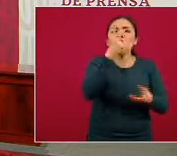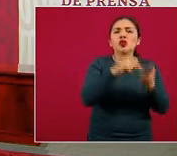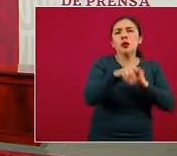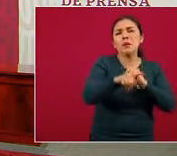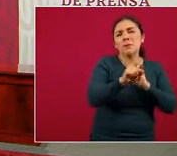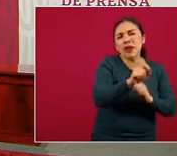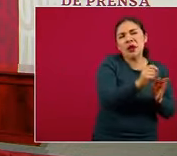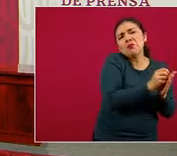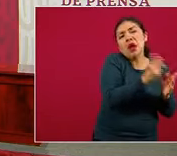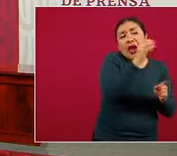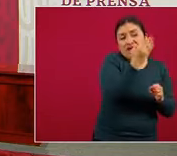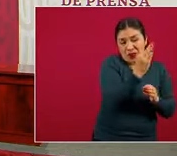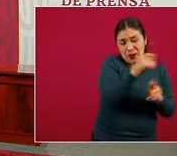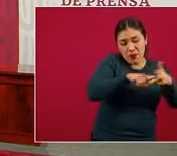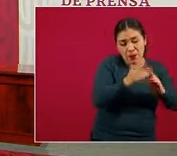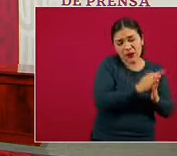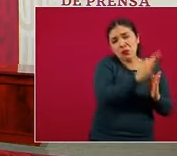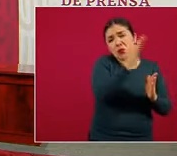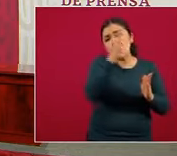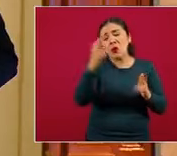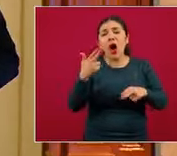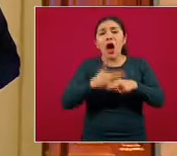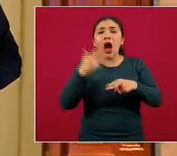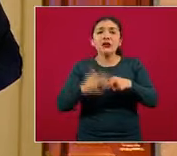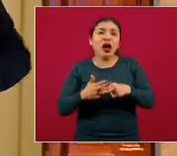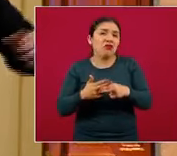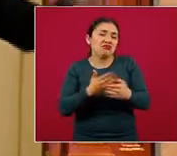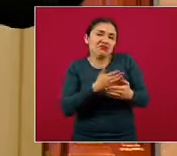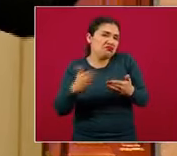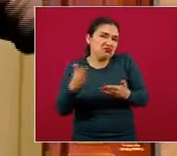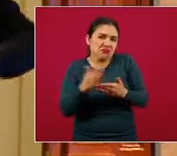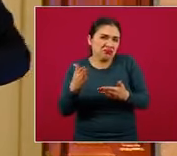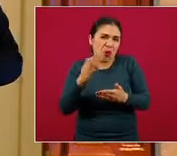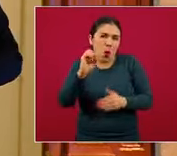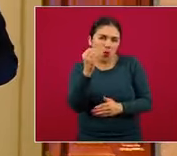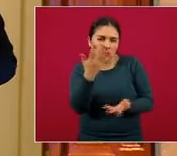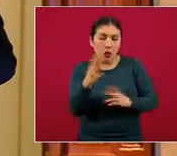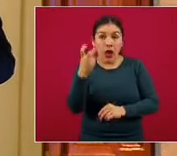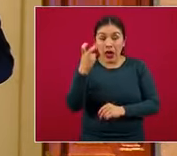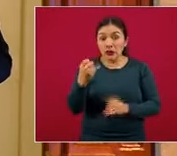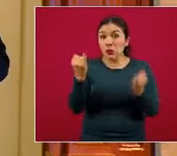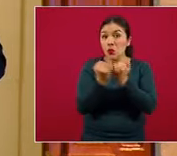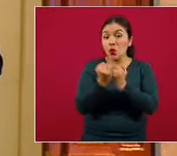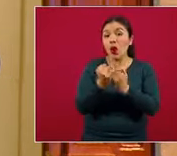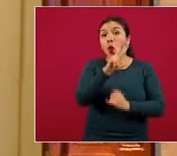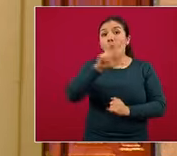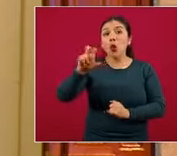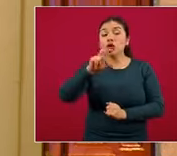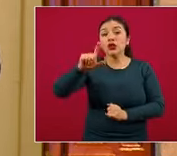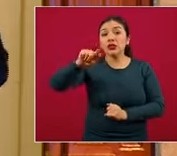primeros casos que se dieron a finales del mes de febrero. Así también,